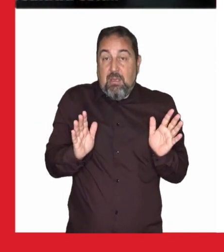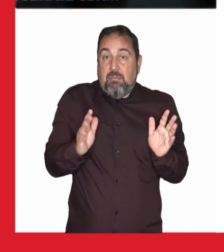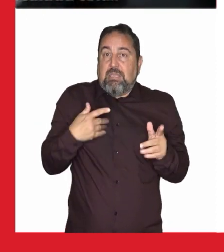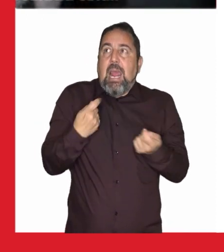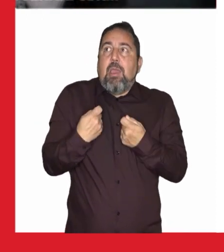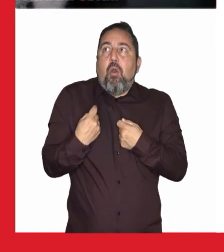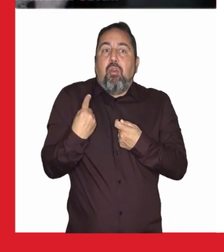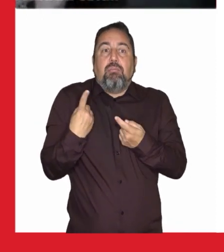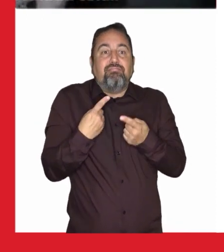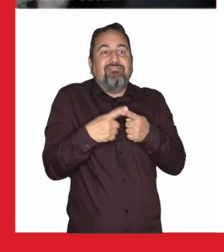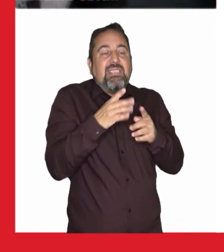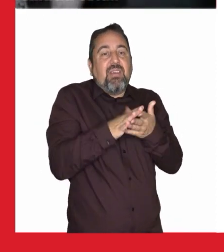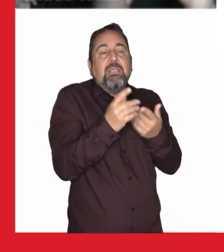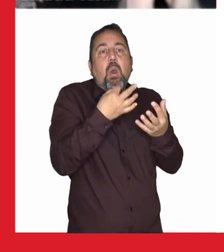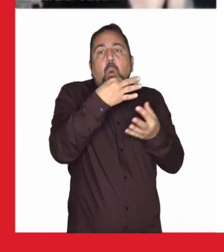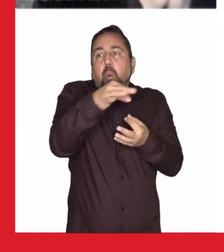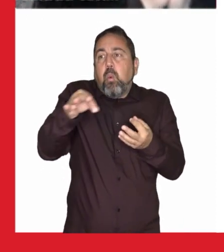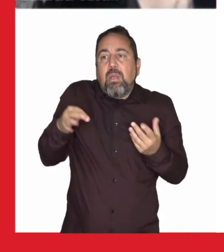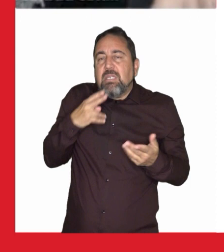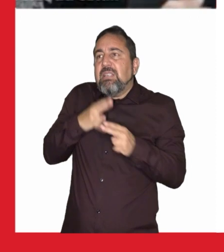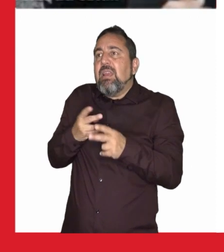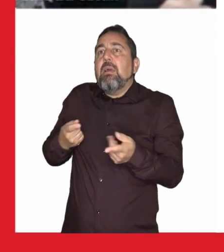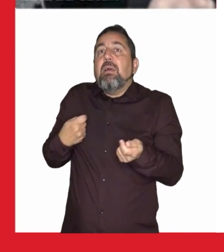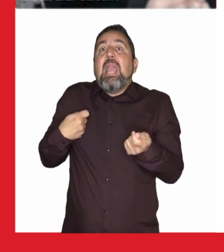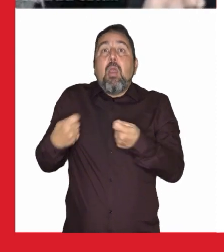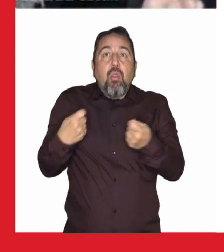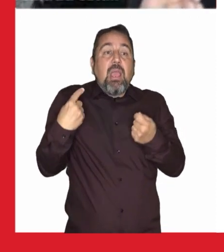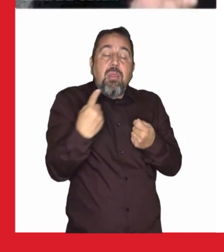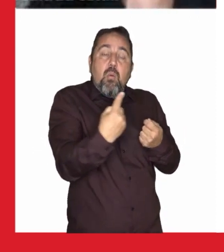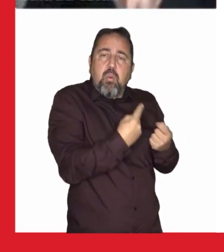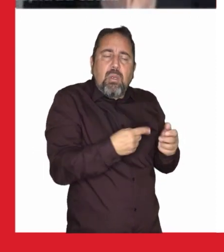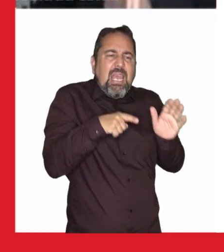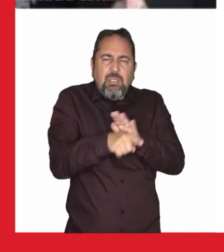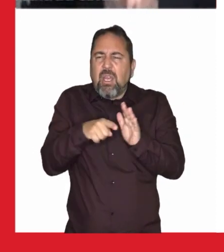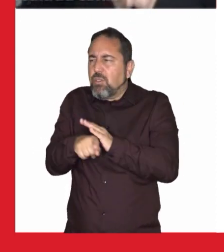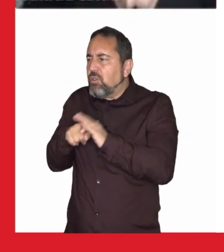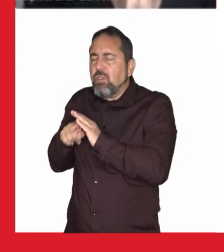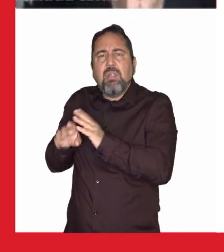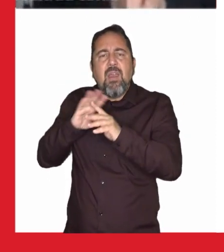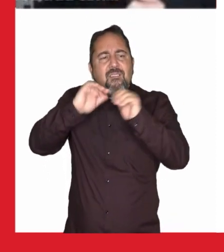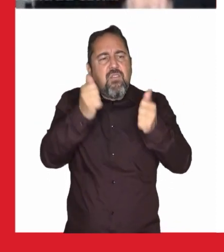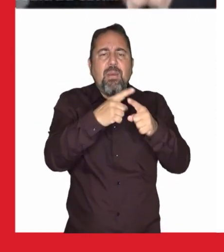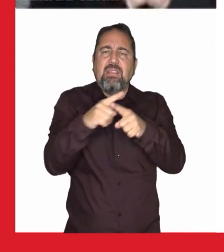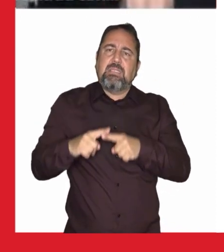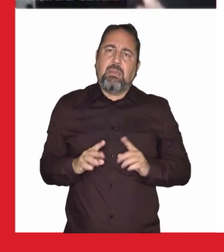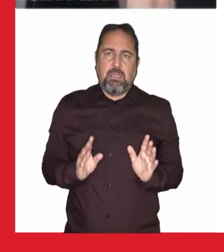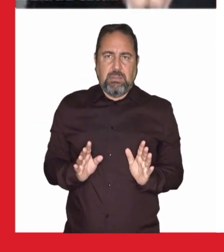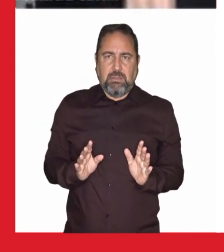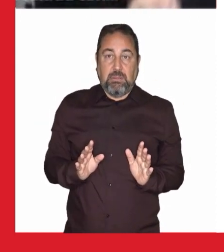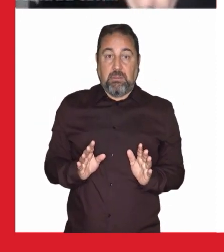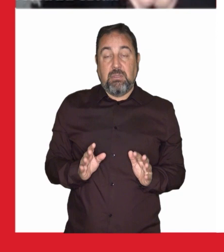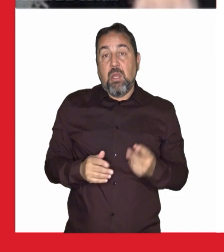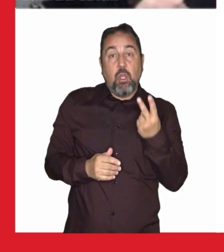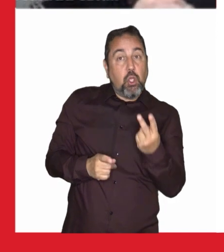organizacional, fundamentalmente. Y como cada negocio es único, eso quiere decir que cada negocio se gestiona de